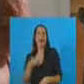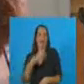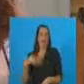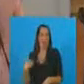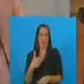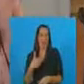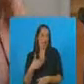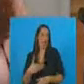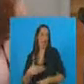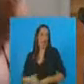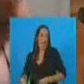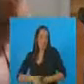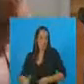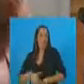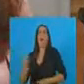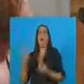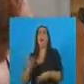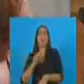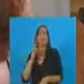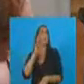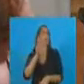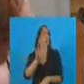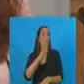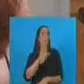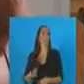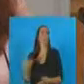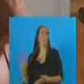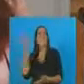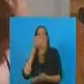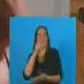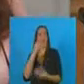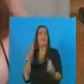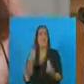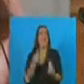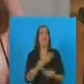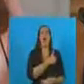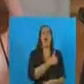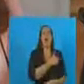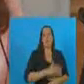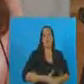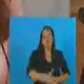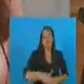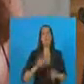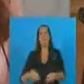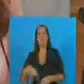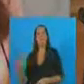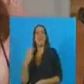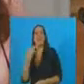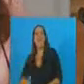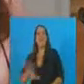año 2004 por Néstor Kirchner, que cubre a las embarazadas y a los niños de 0 a 6 años. Pero en el año